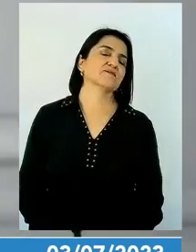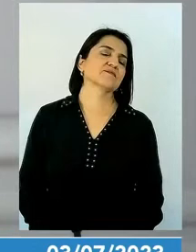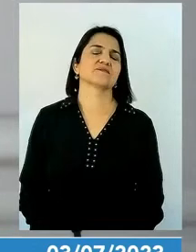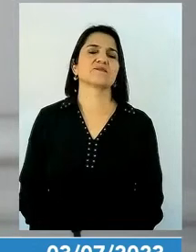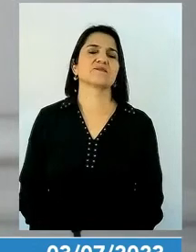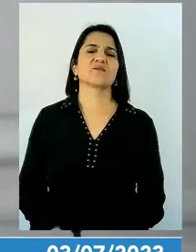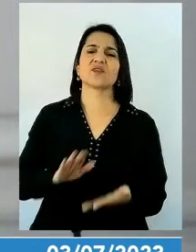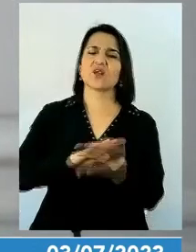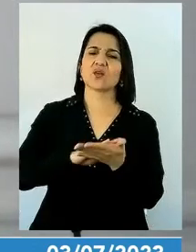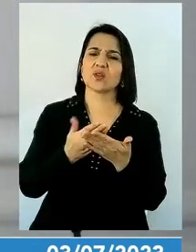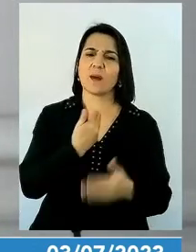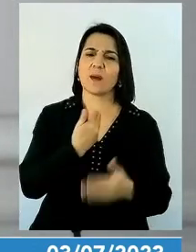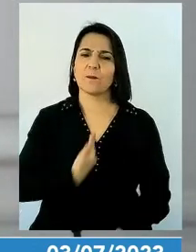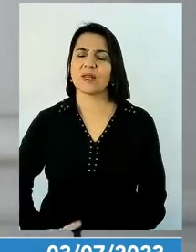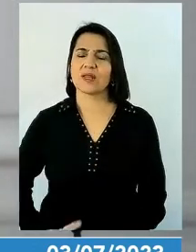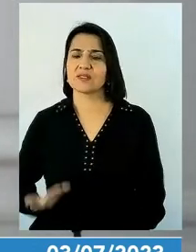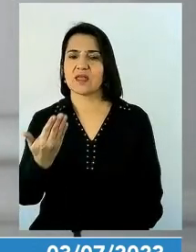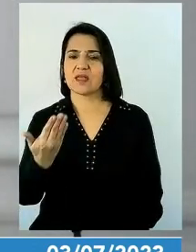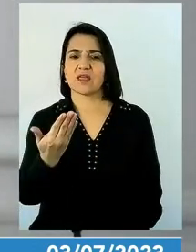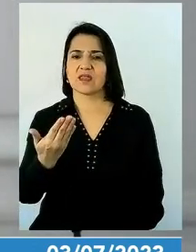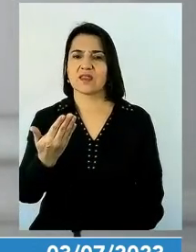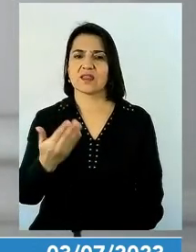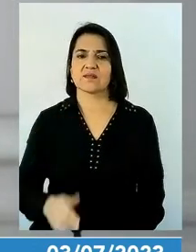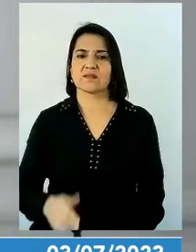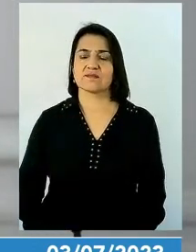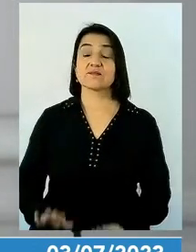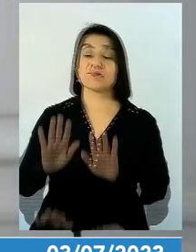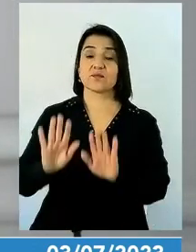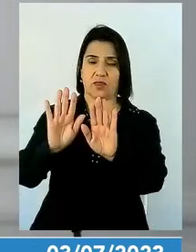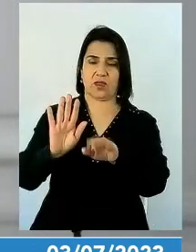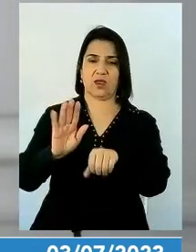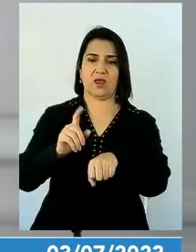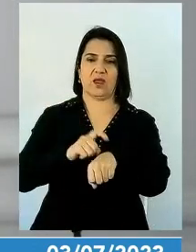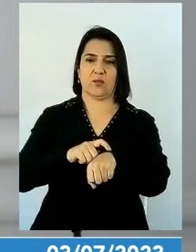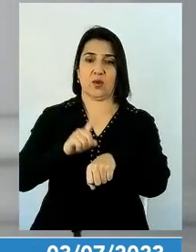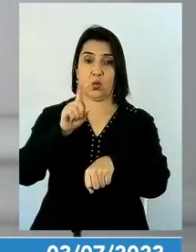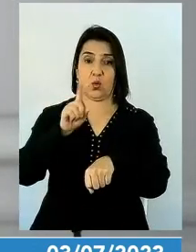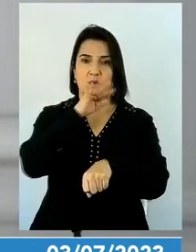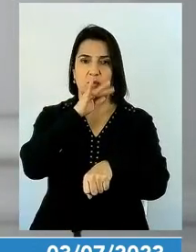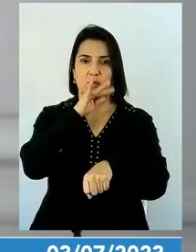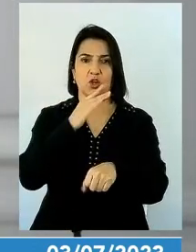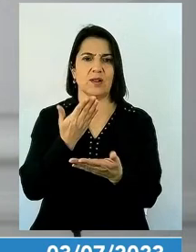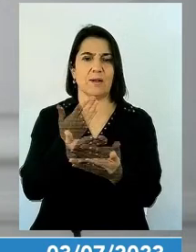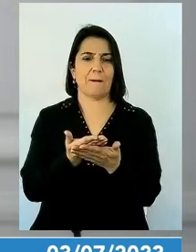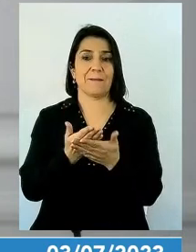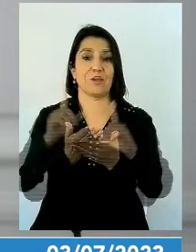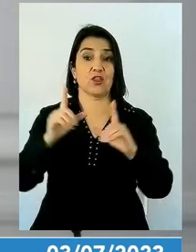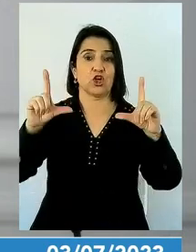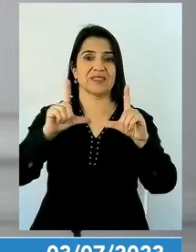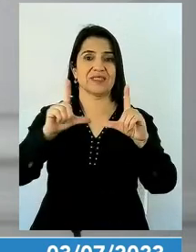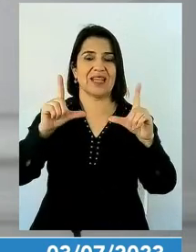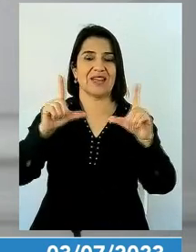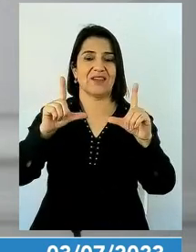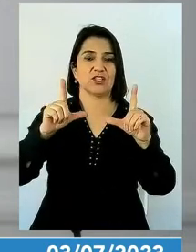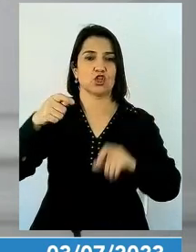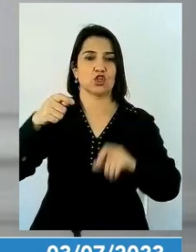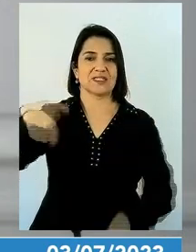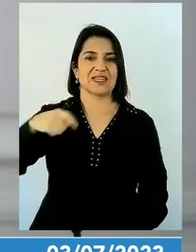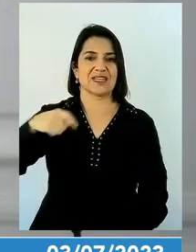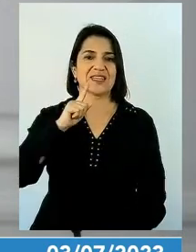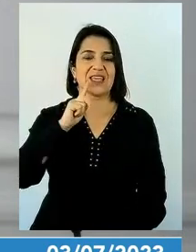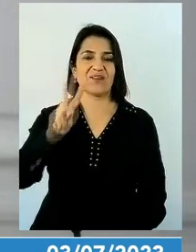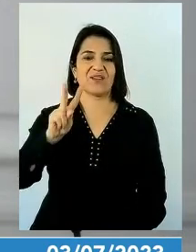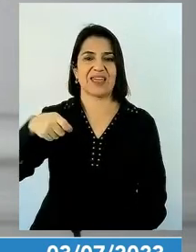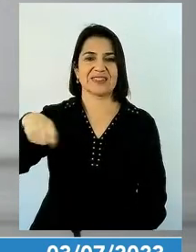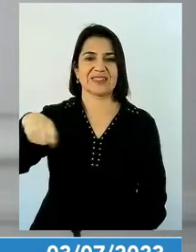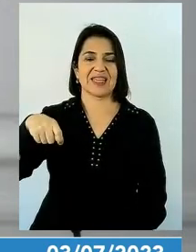señor? Don Nicolás, un minuto, por favor. Le pido a la gente de la televisión del Senado que nos conecte la pantalla Zoom, por